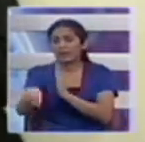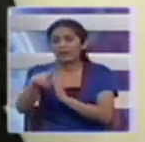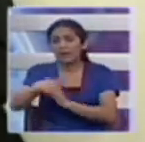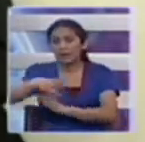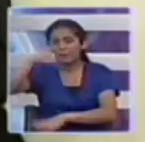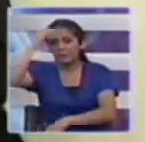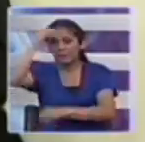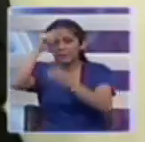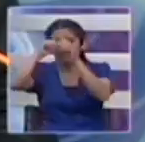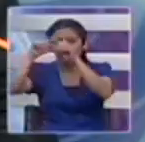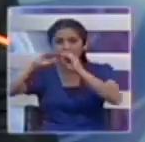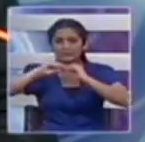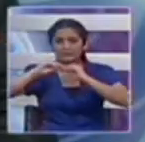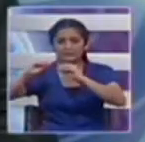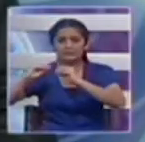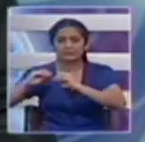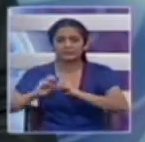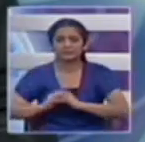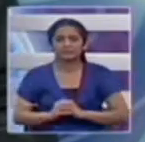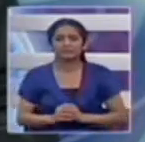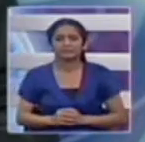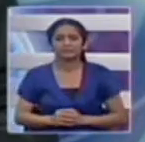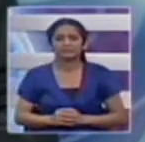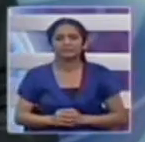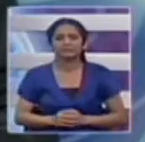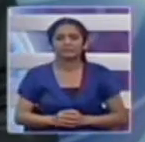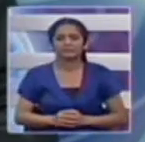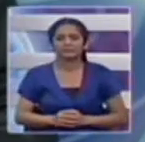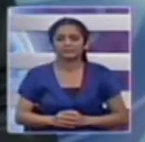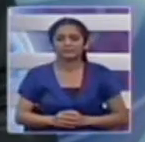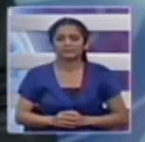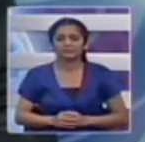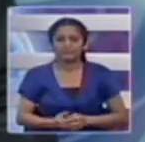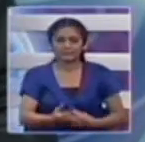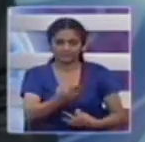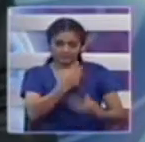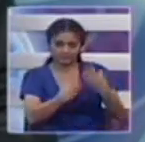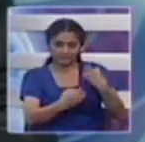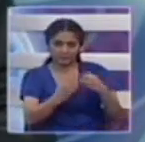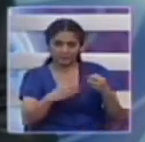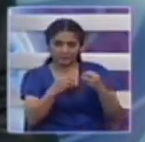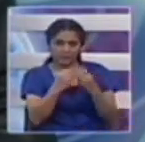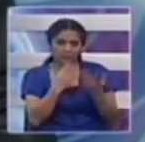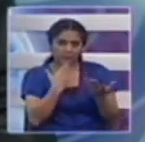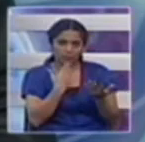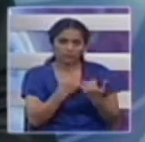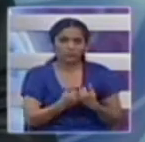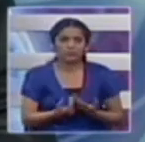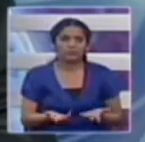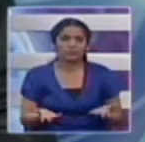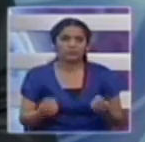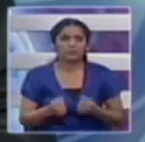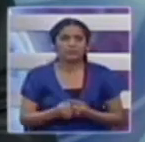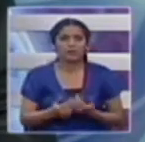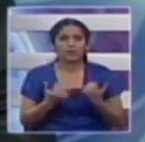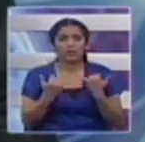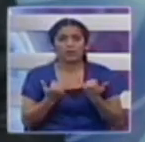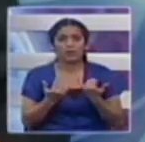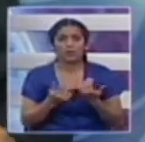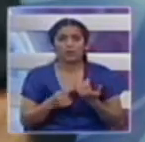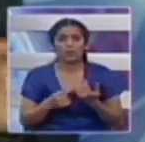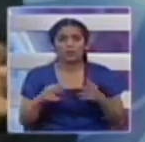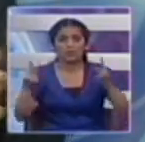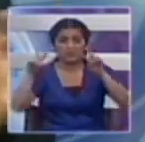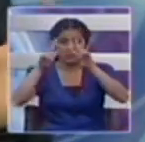para despegar. Pero hablemos también un poquito de lo que se puede decir es malo y que ha surgido en los últimos días con mucha fuerza, el tema de la